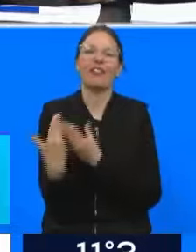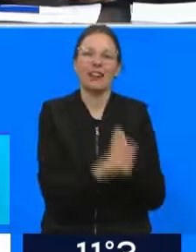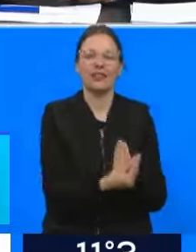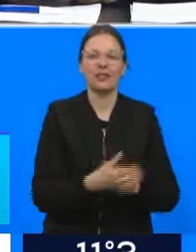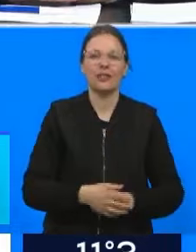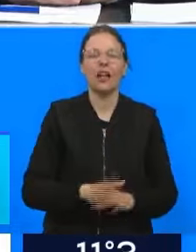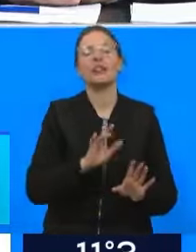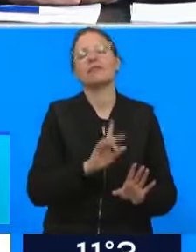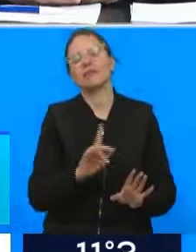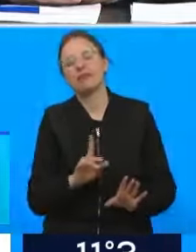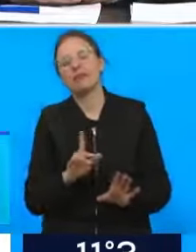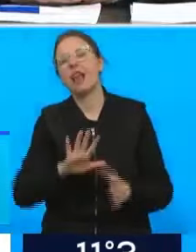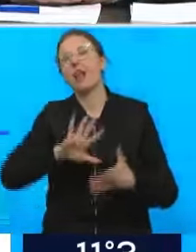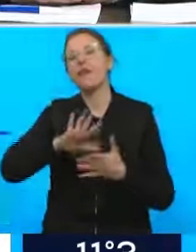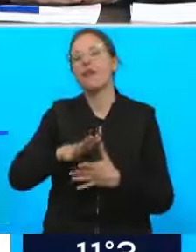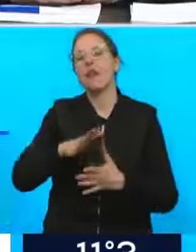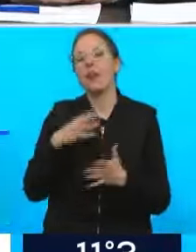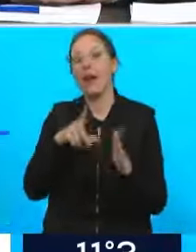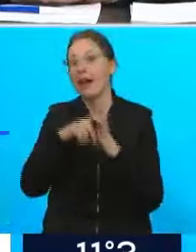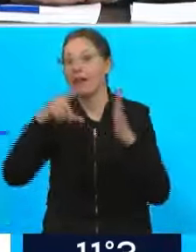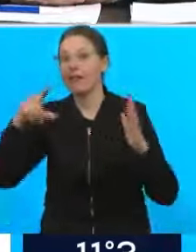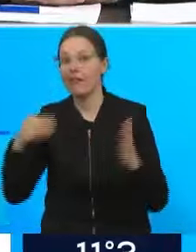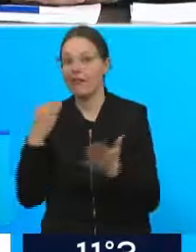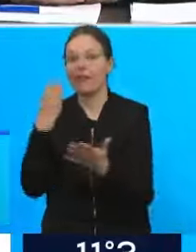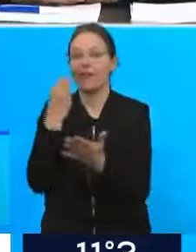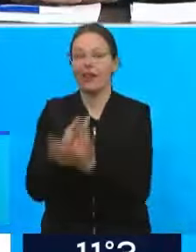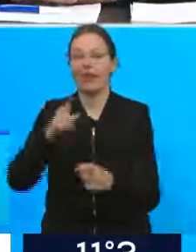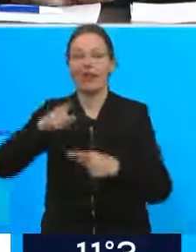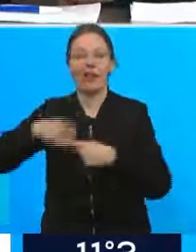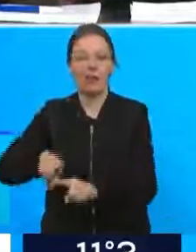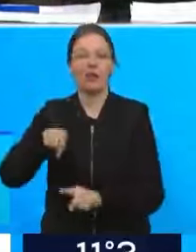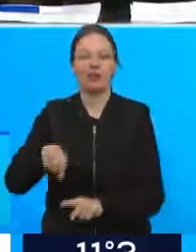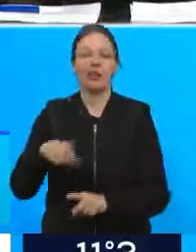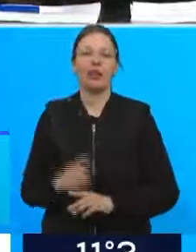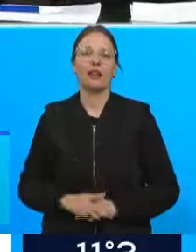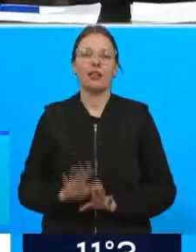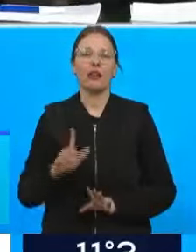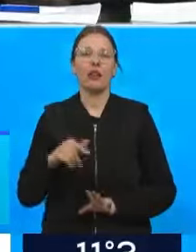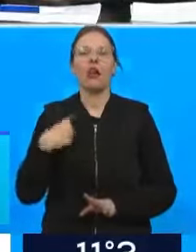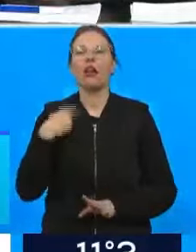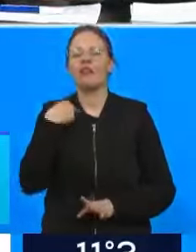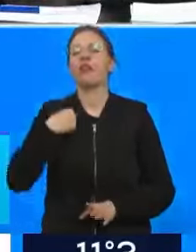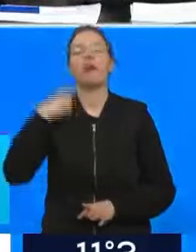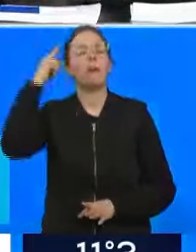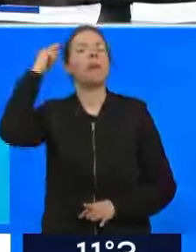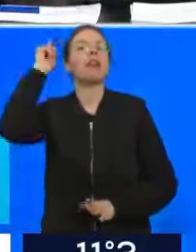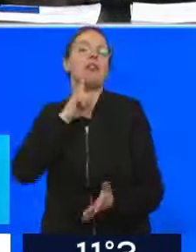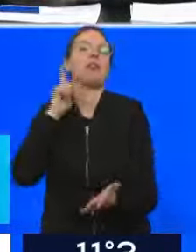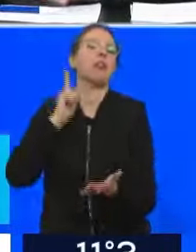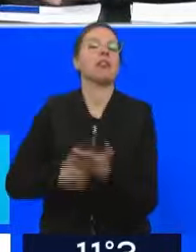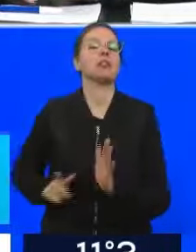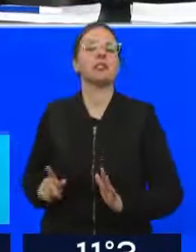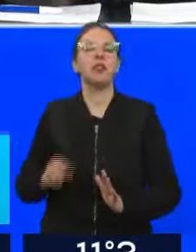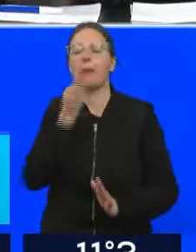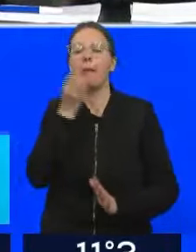refería, bueno, planteando en estos términos. No, los referentes de la política se suben al caballo por donde ellos creen que les puede traer algún tipo de